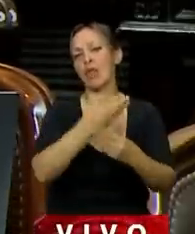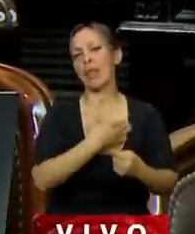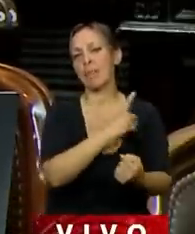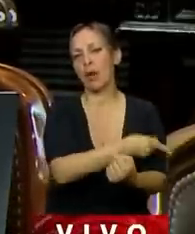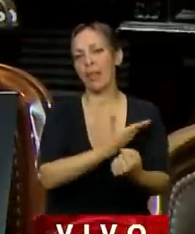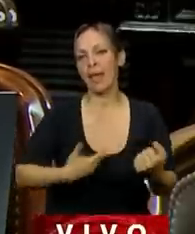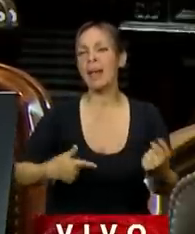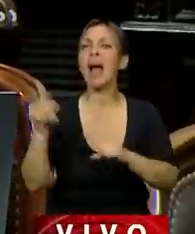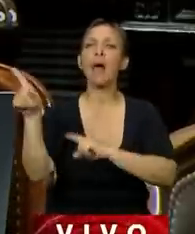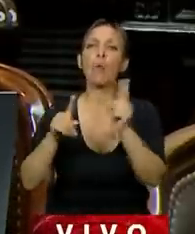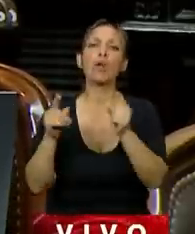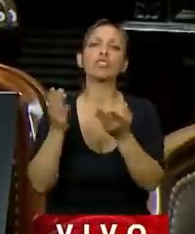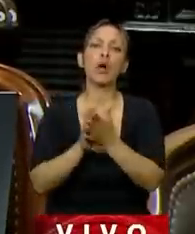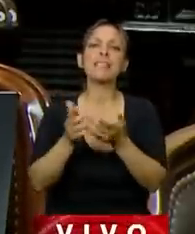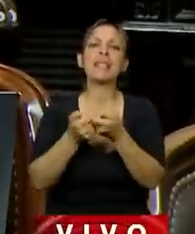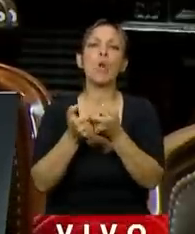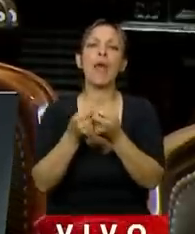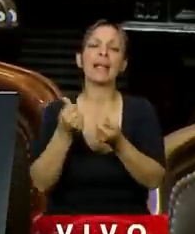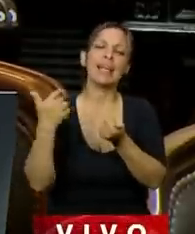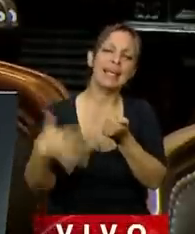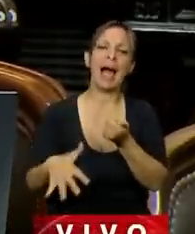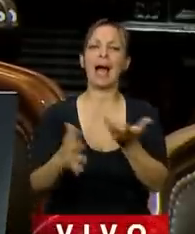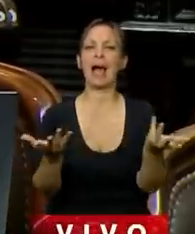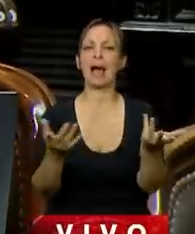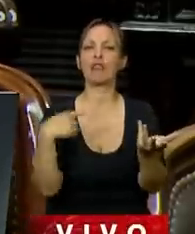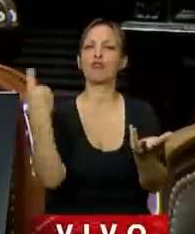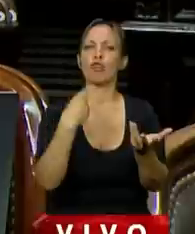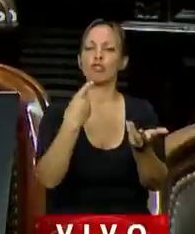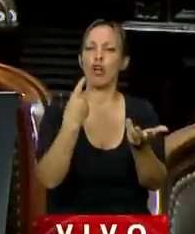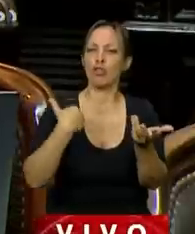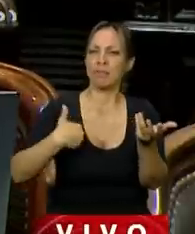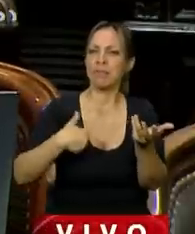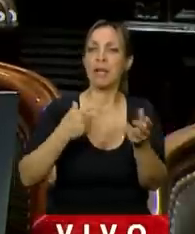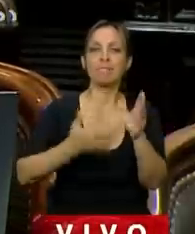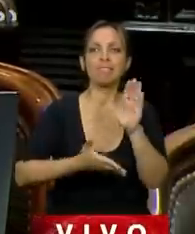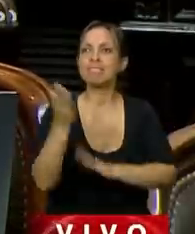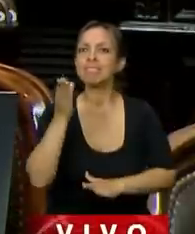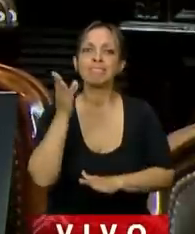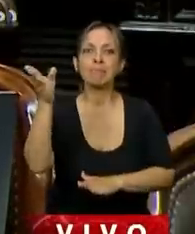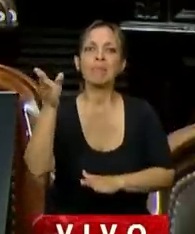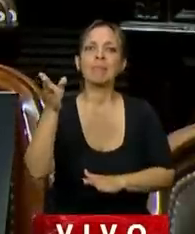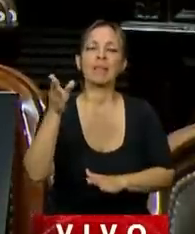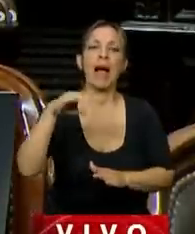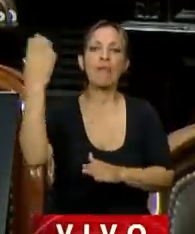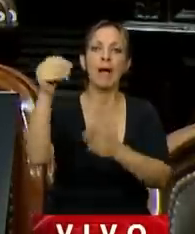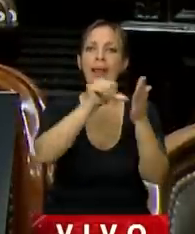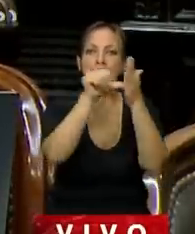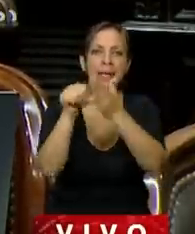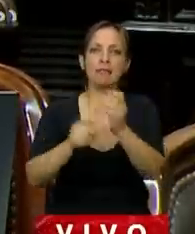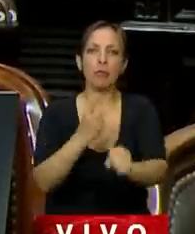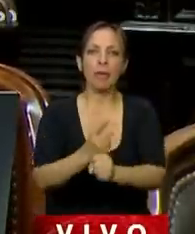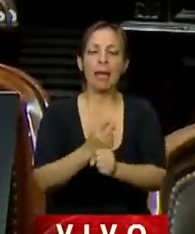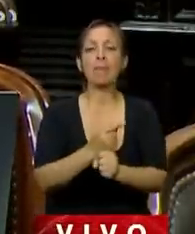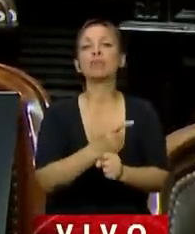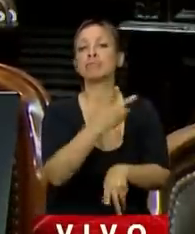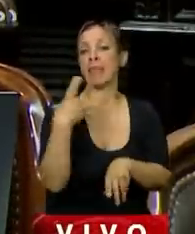ensablan celulares carísimos, de los que somos rehenes los argentinos que no pueden viajar al exterior a comprar alguna otra cosa, los directivos de las